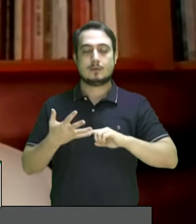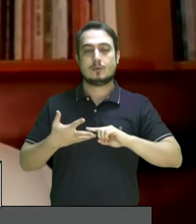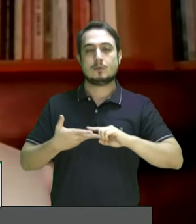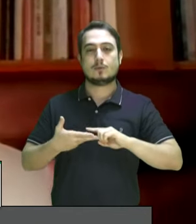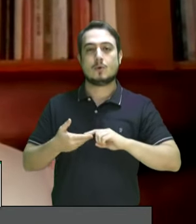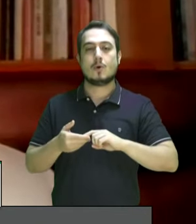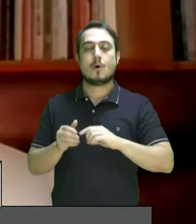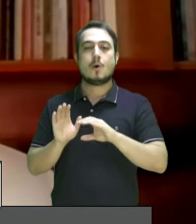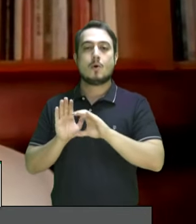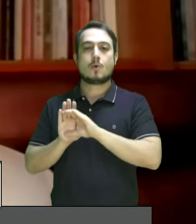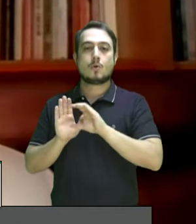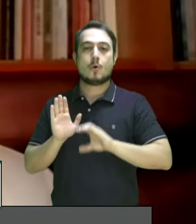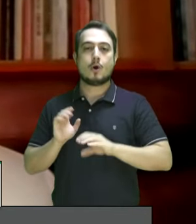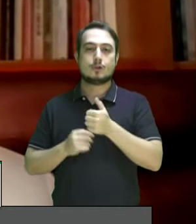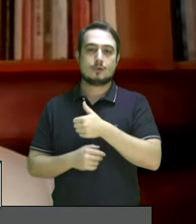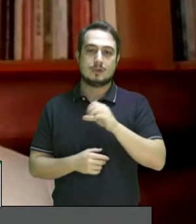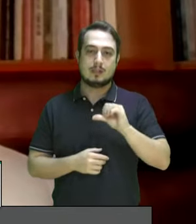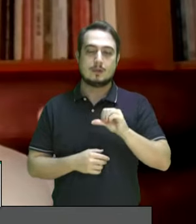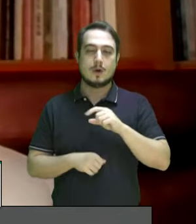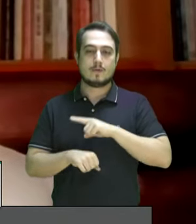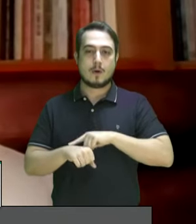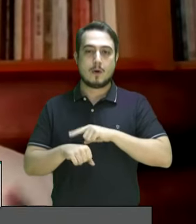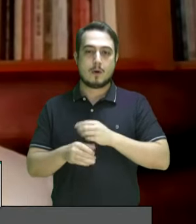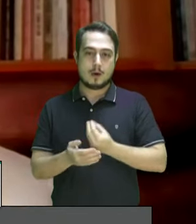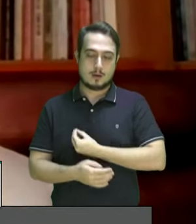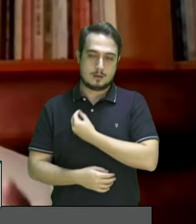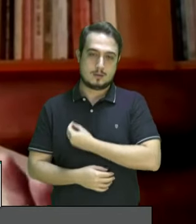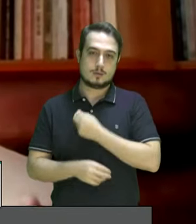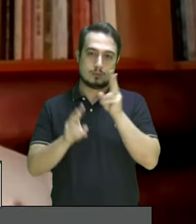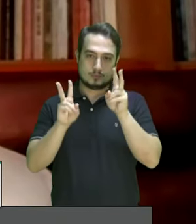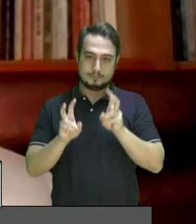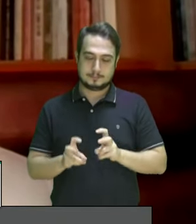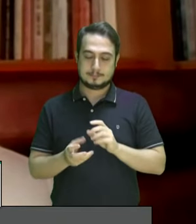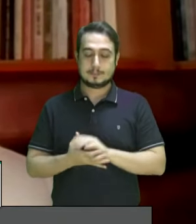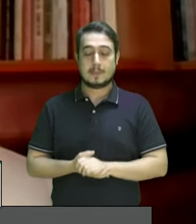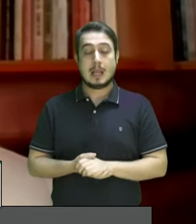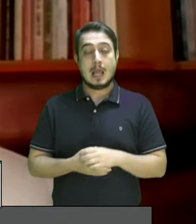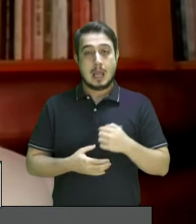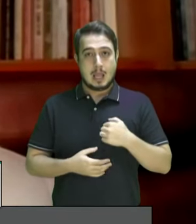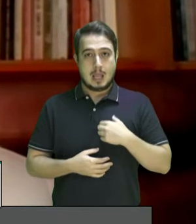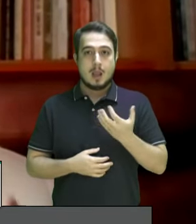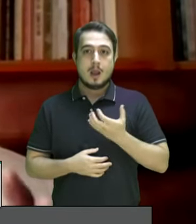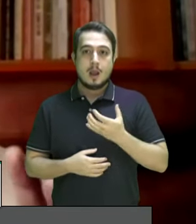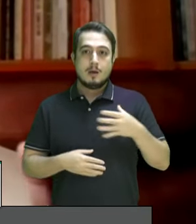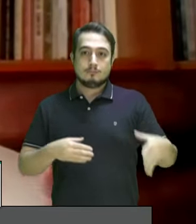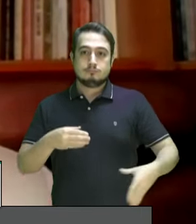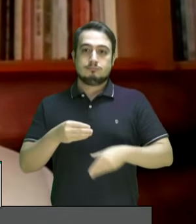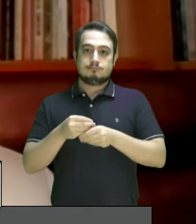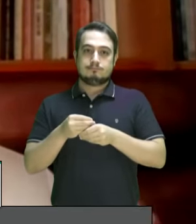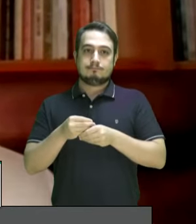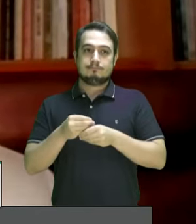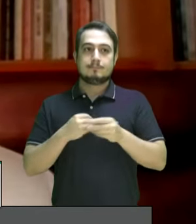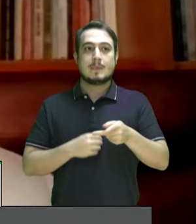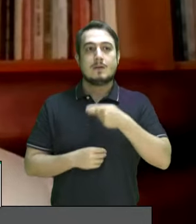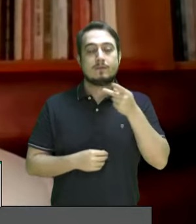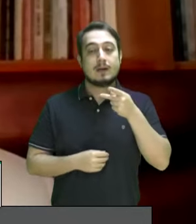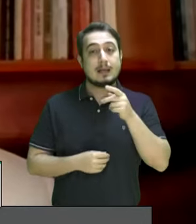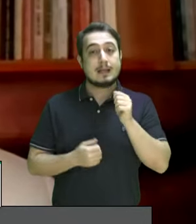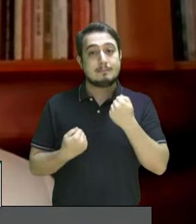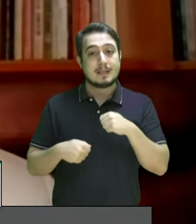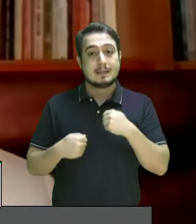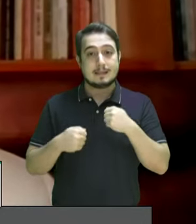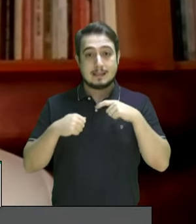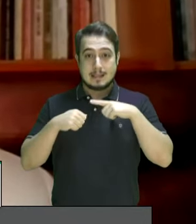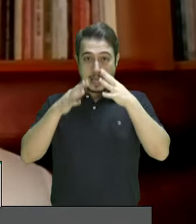son asuntos vigentes es decir quiero particularmente insisto poner a la atención de los